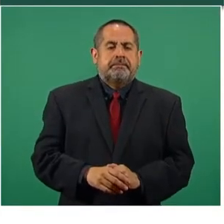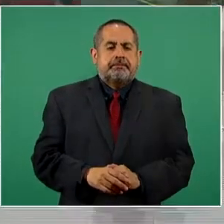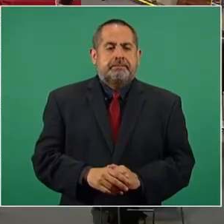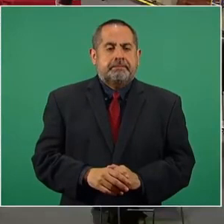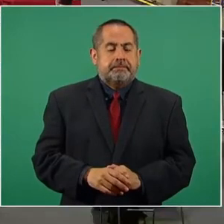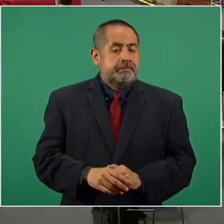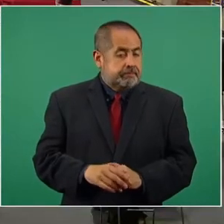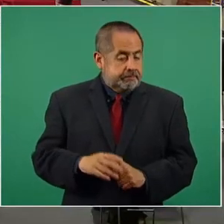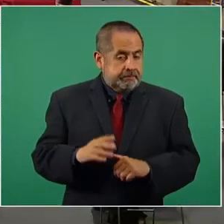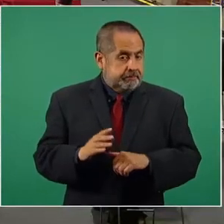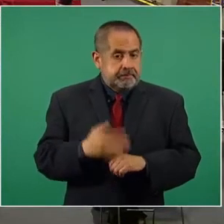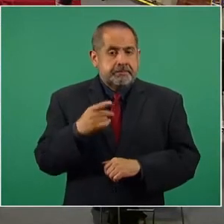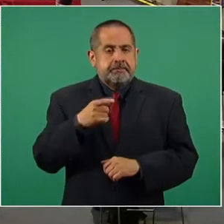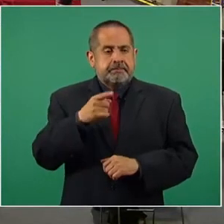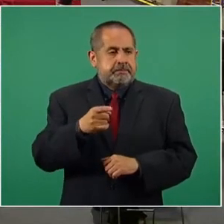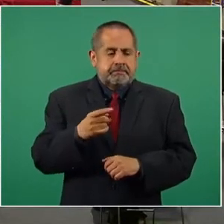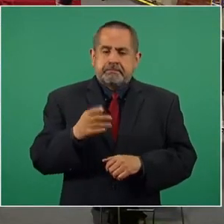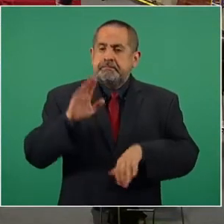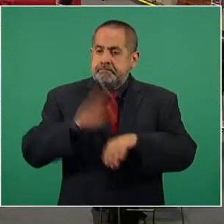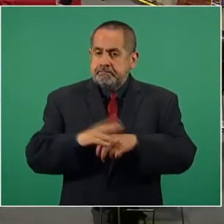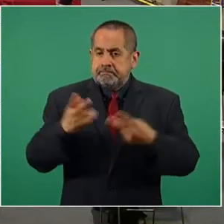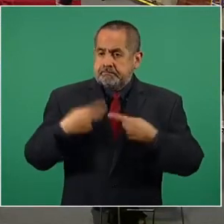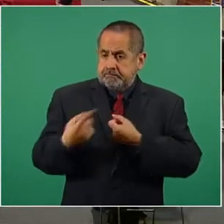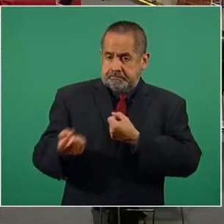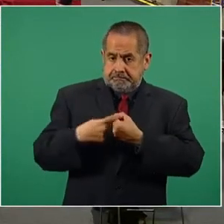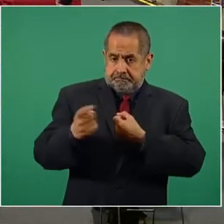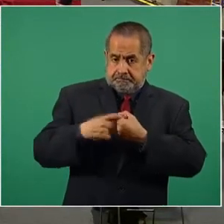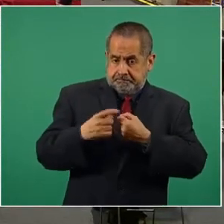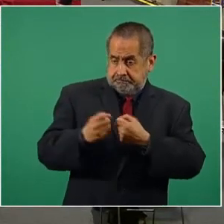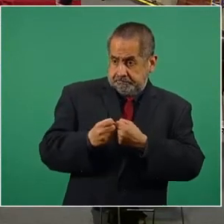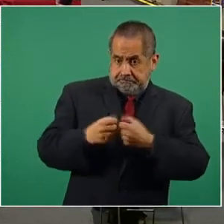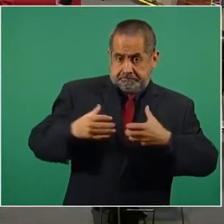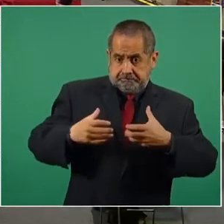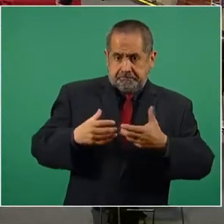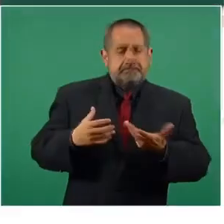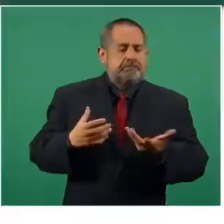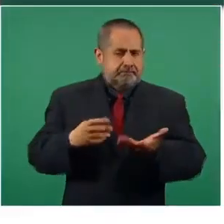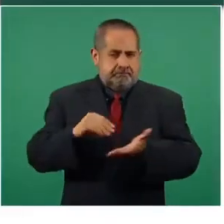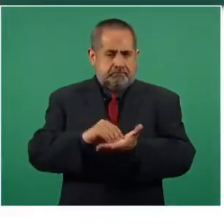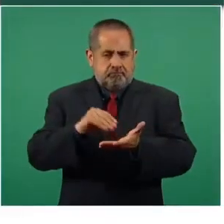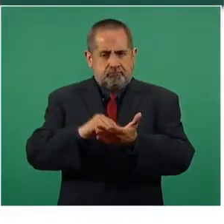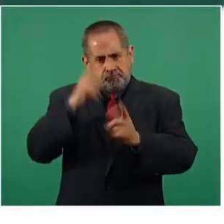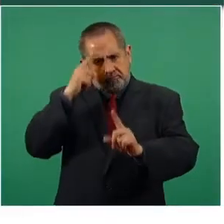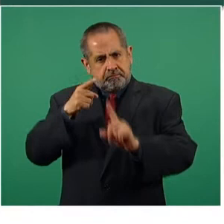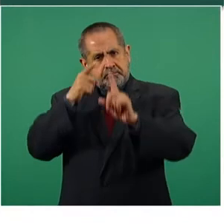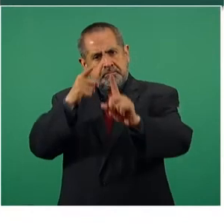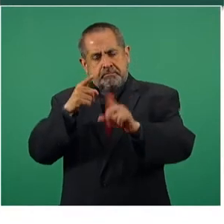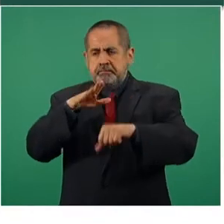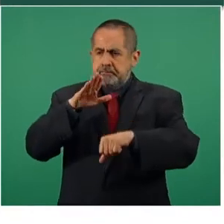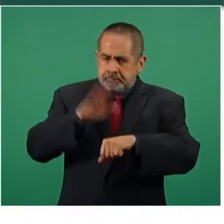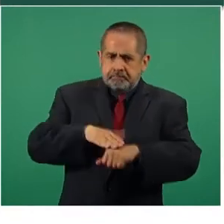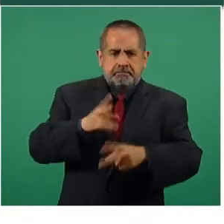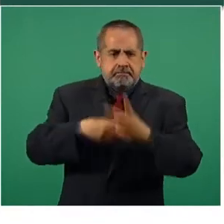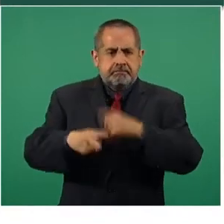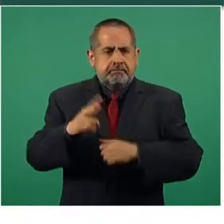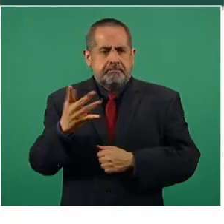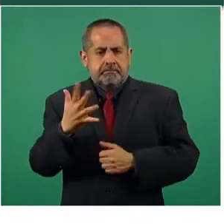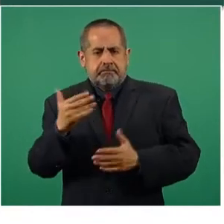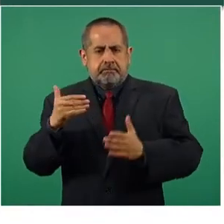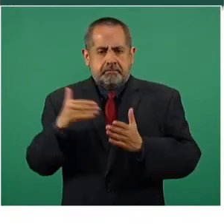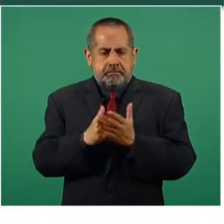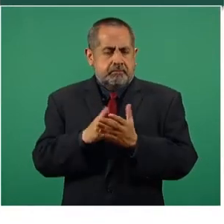Por lo que respecta al reclutamiento, se mantiene la meta de los 50.000